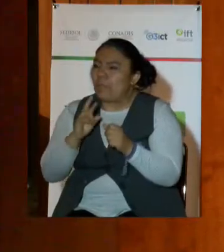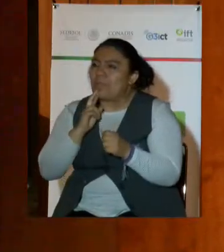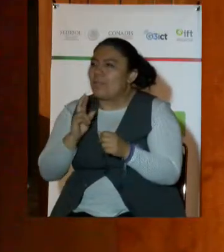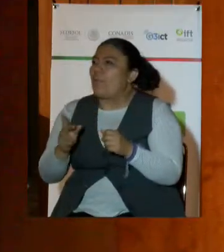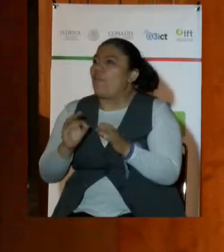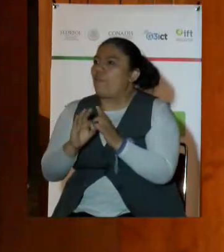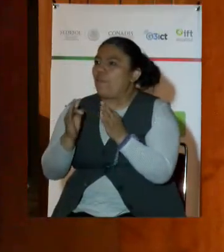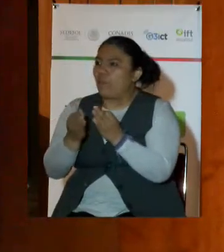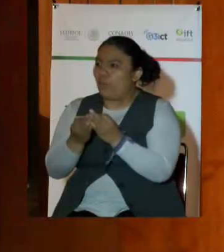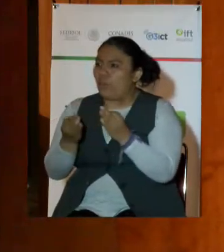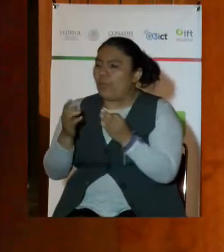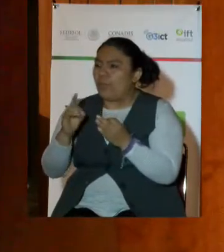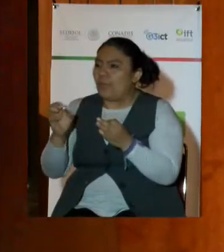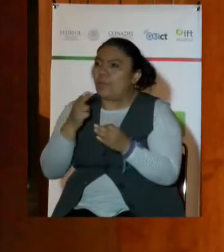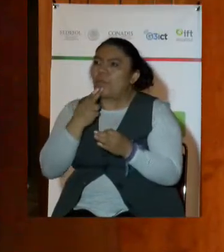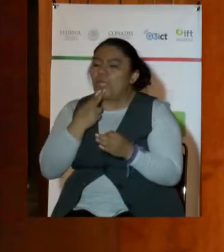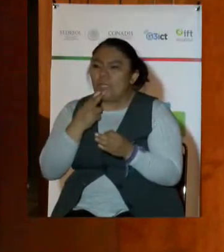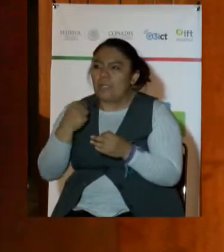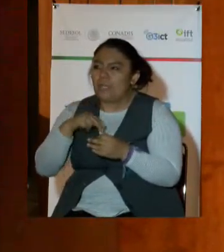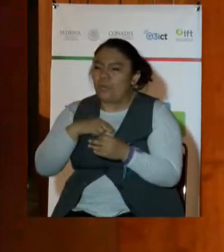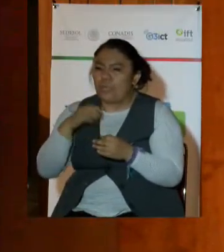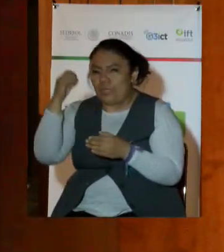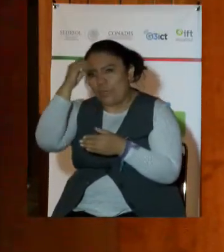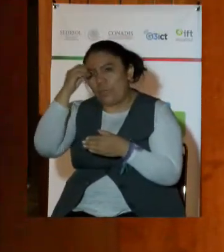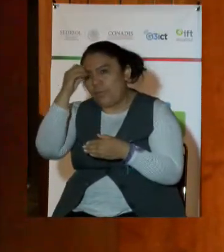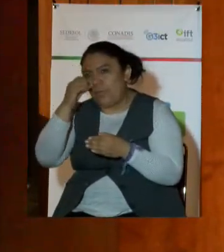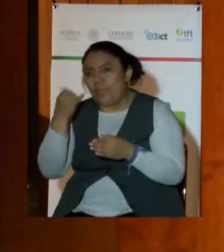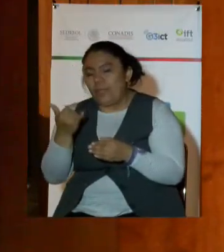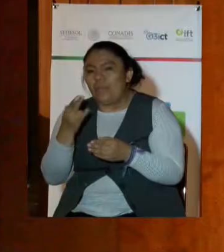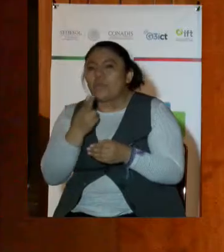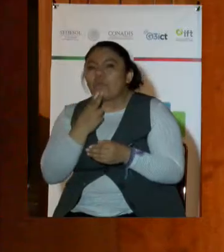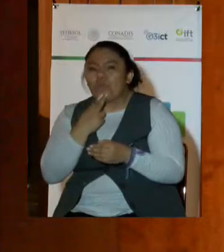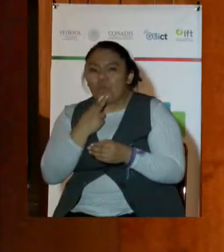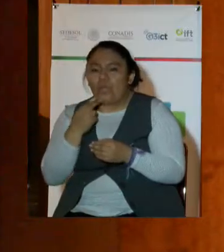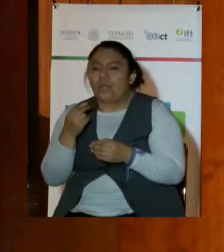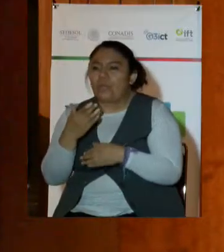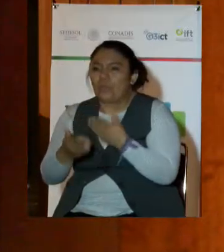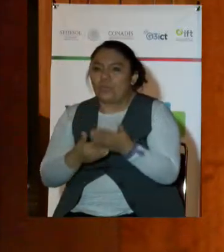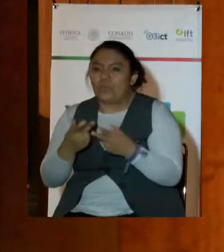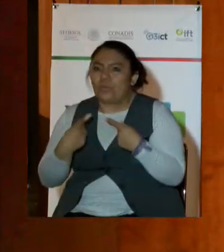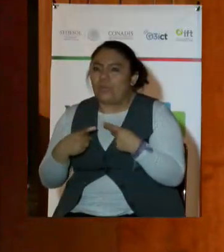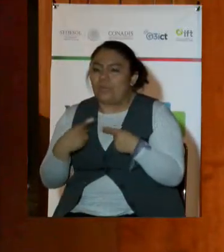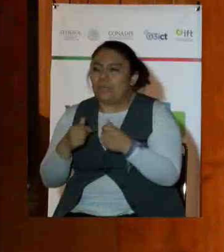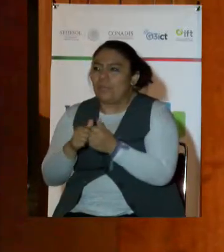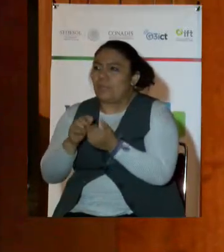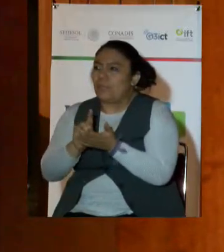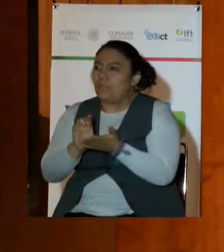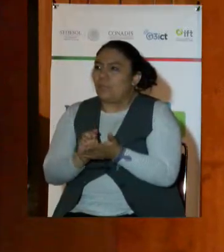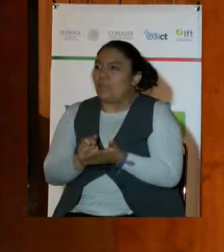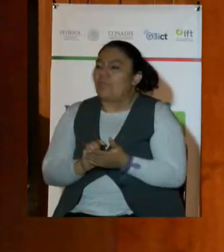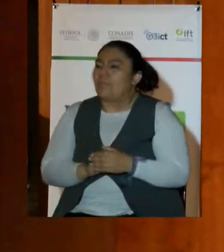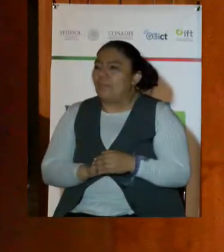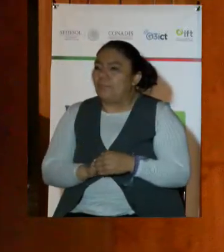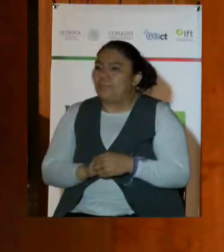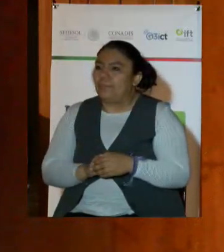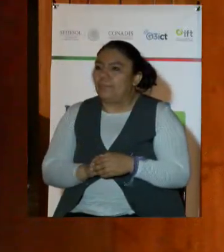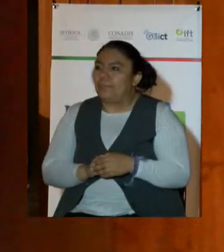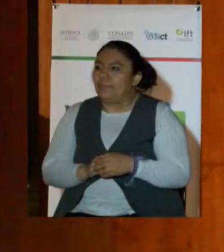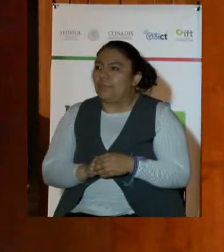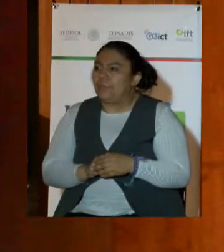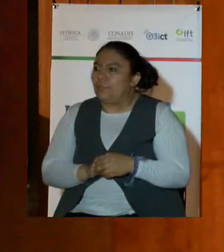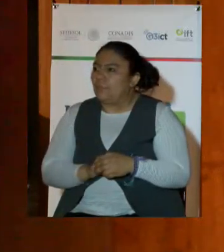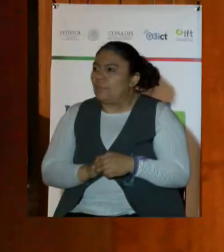el seguimiento de los mismos se esté dando. Y esa retroalimentación de verdad que el instituto no la va a tener si no es solamente con las